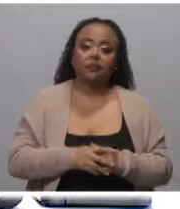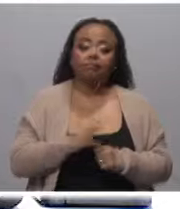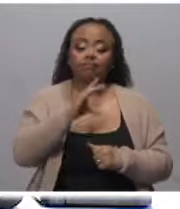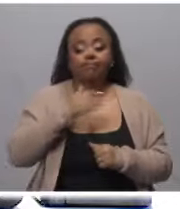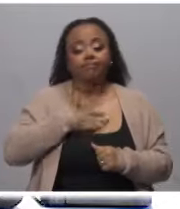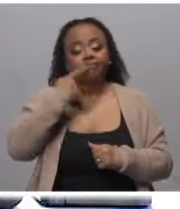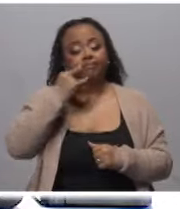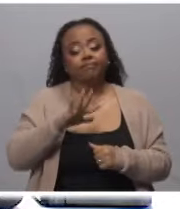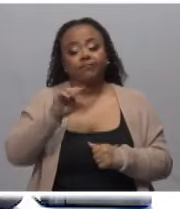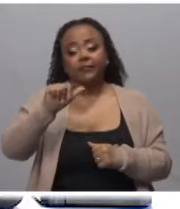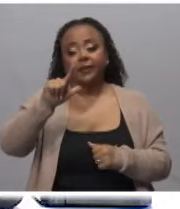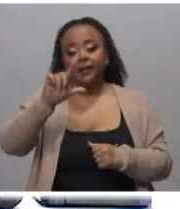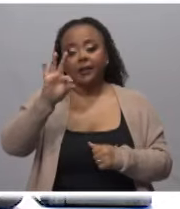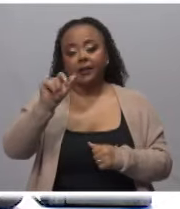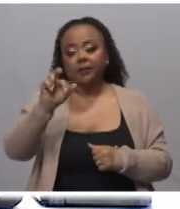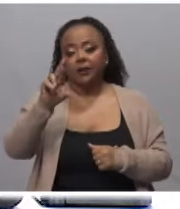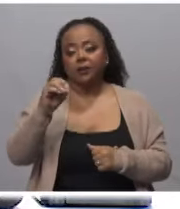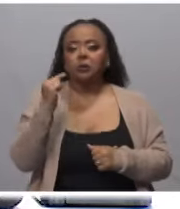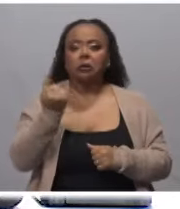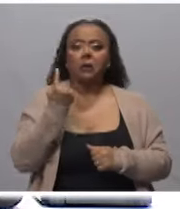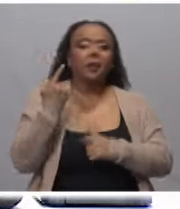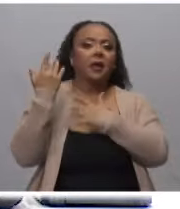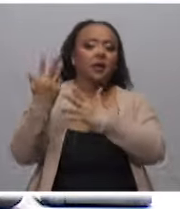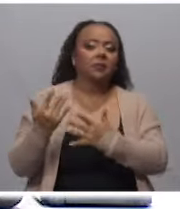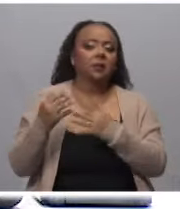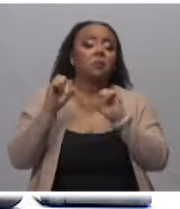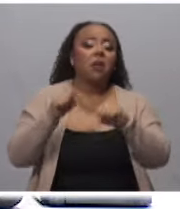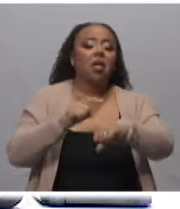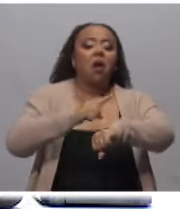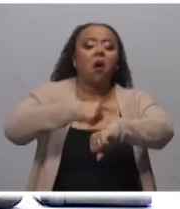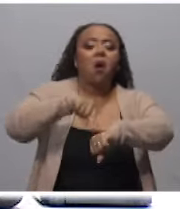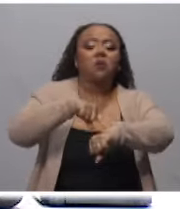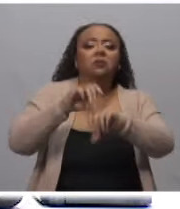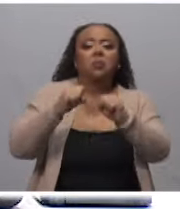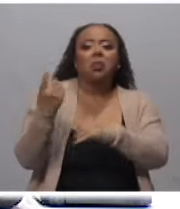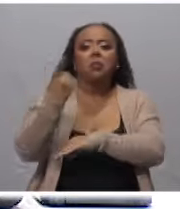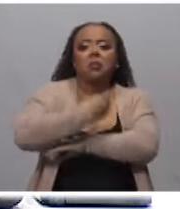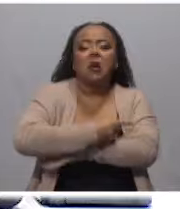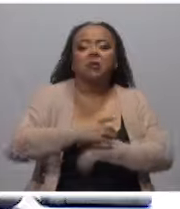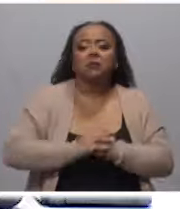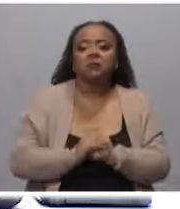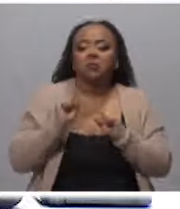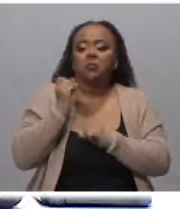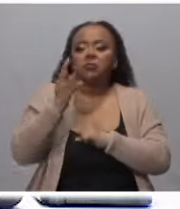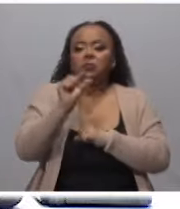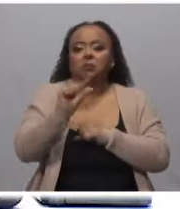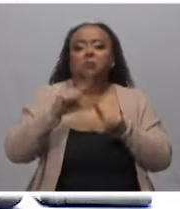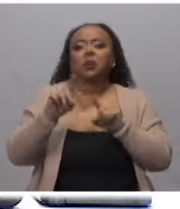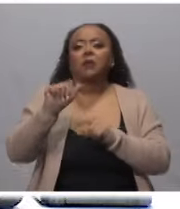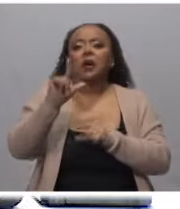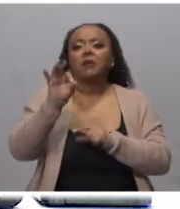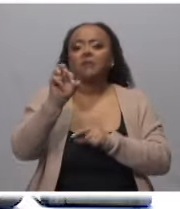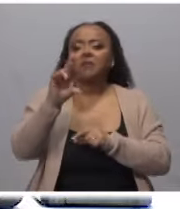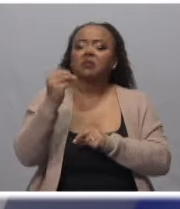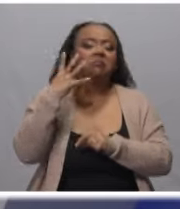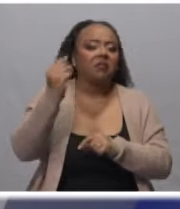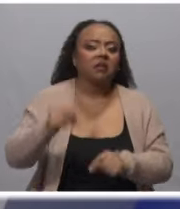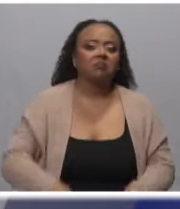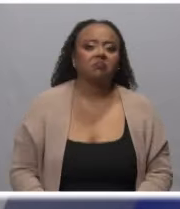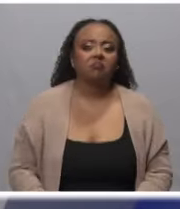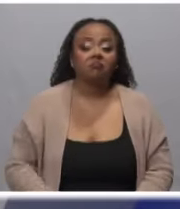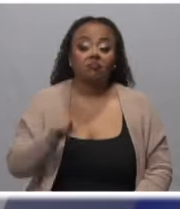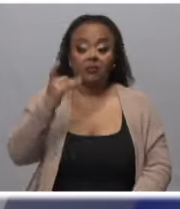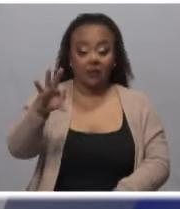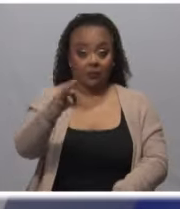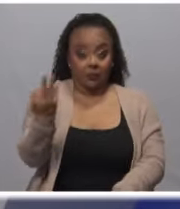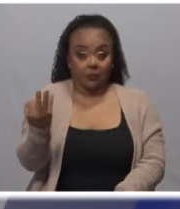me parece que lo de Alfaro nada más esperar pueden ser horas pueden ser días puede ser la otra semana pero Alfaro se va a ir sí la única forma